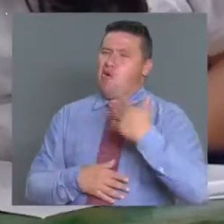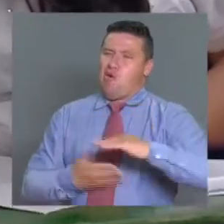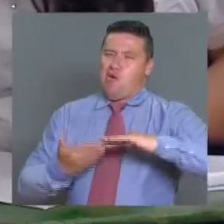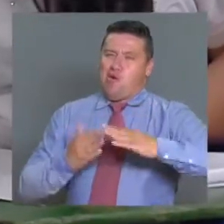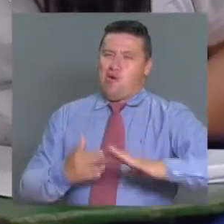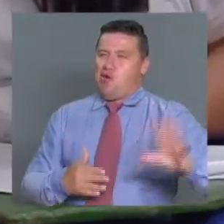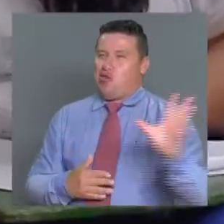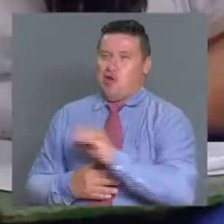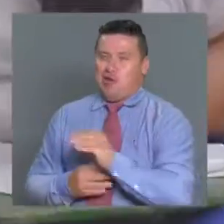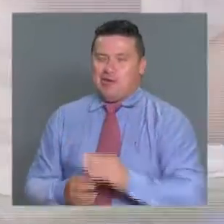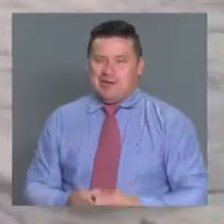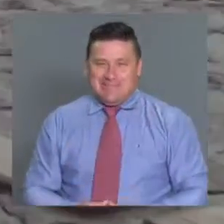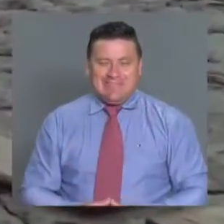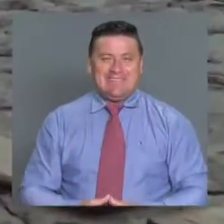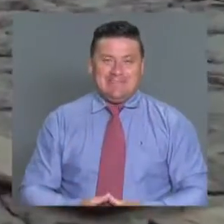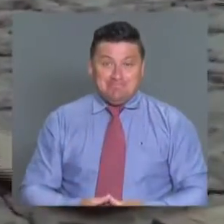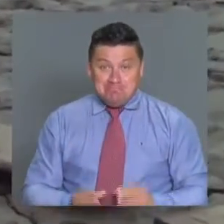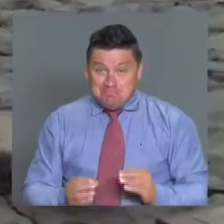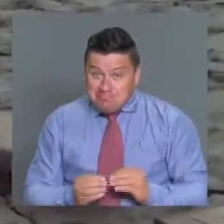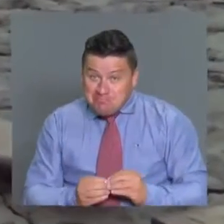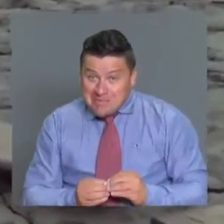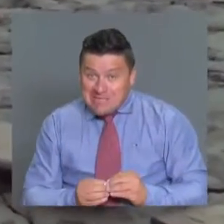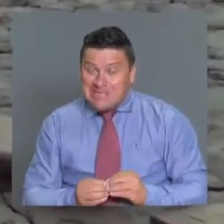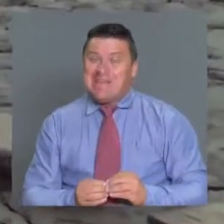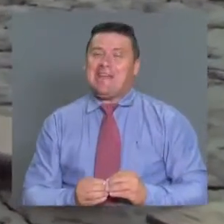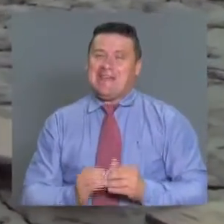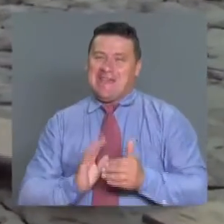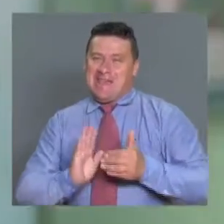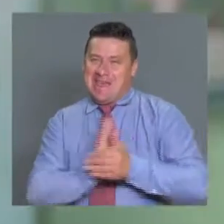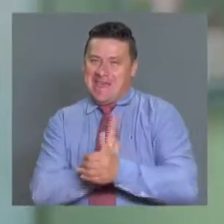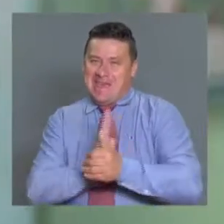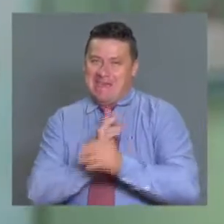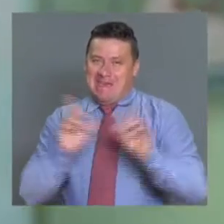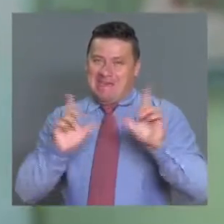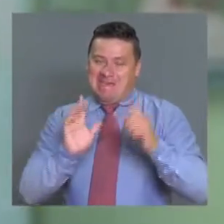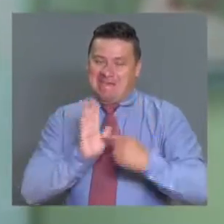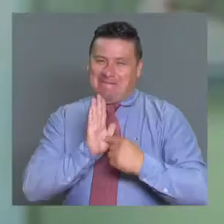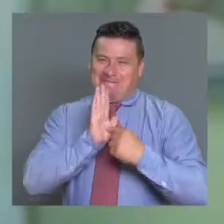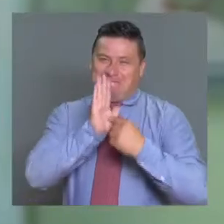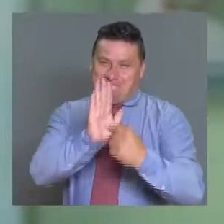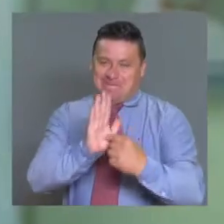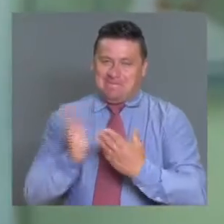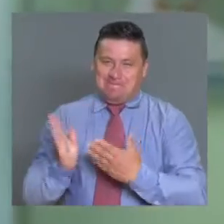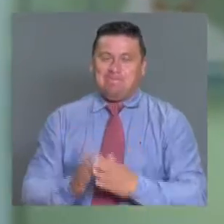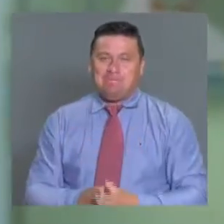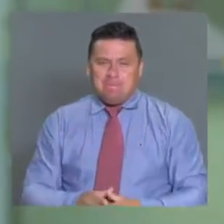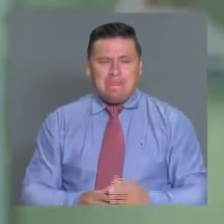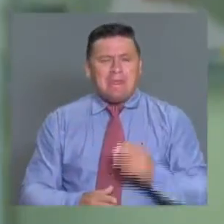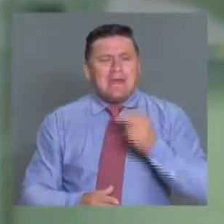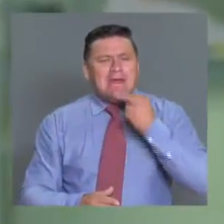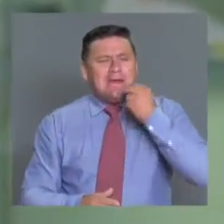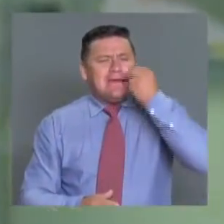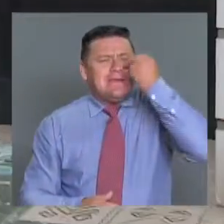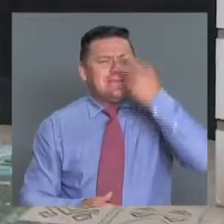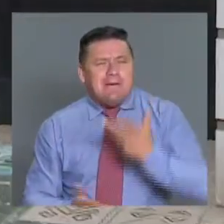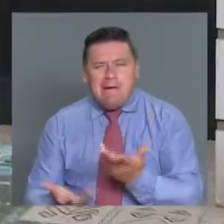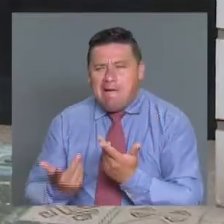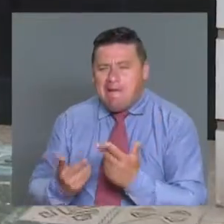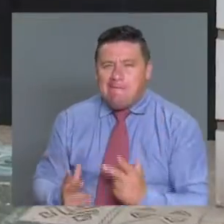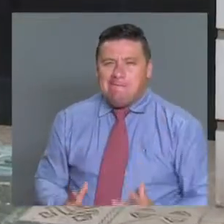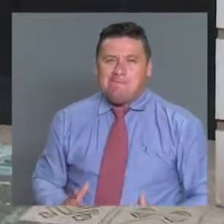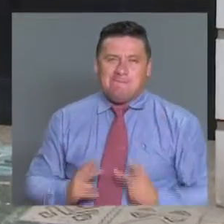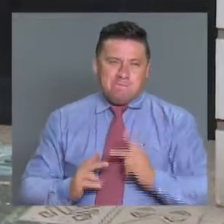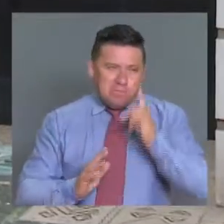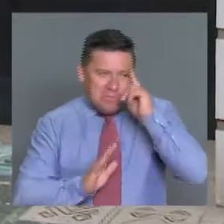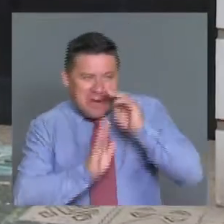pobladores y espere en talentos en pantalla historias de vida